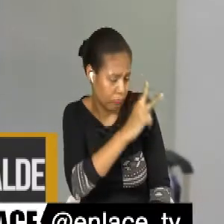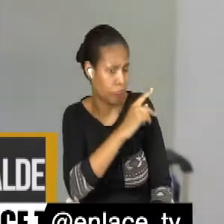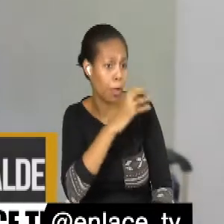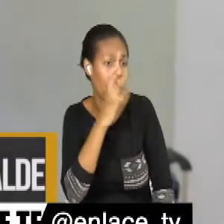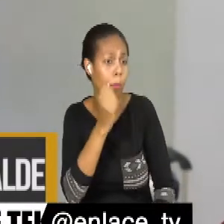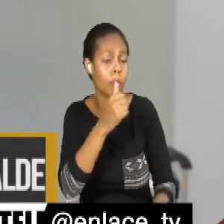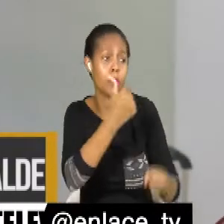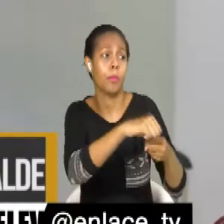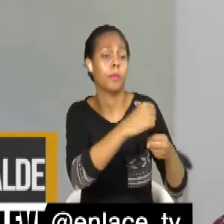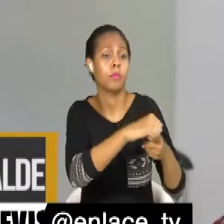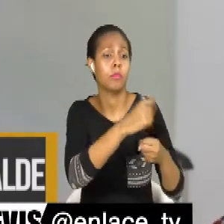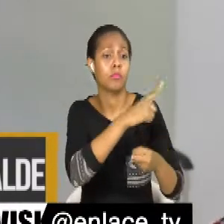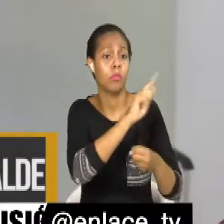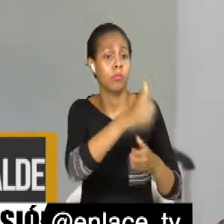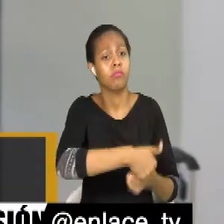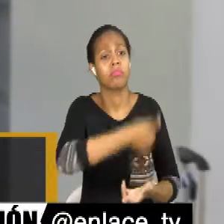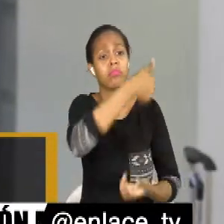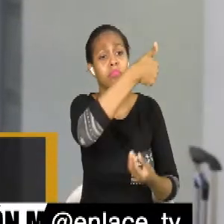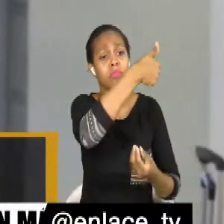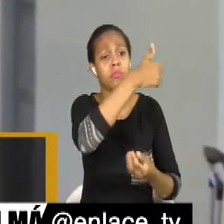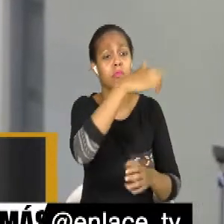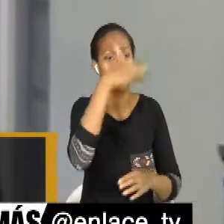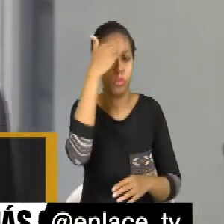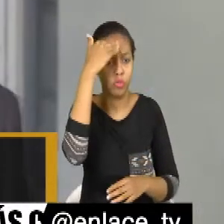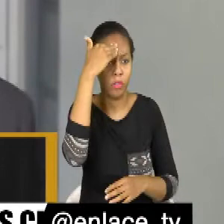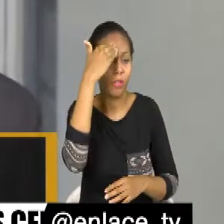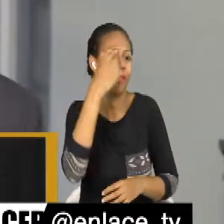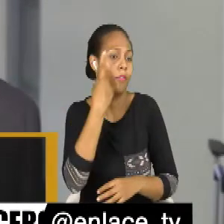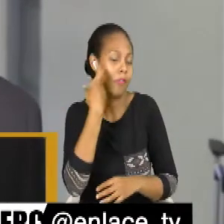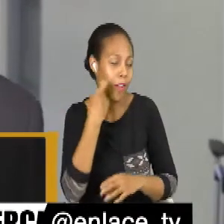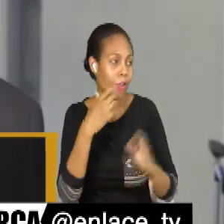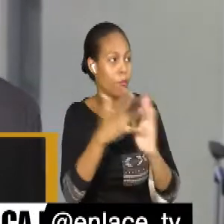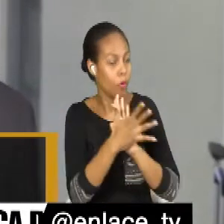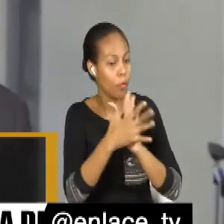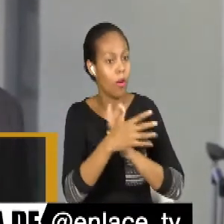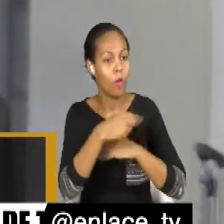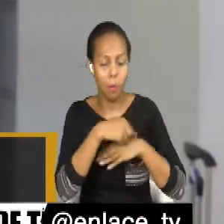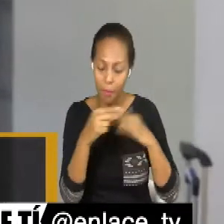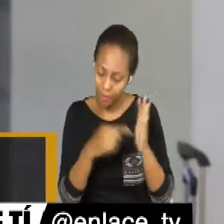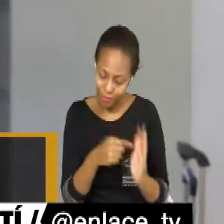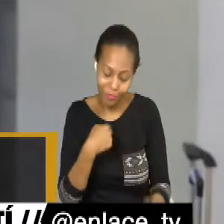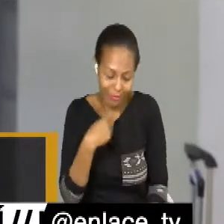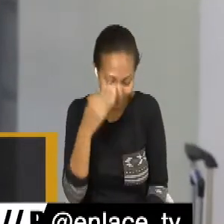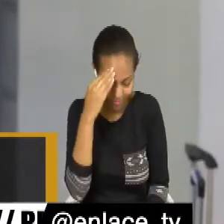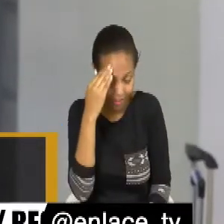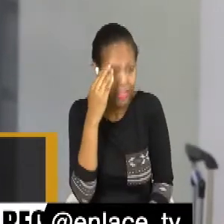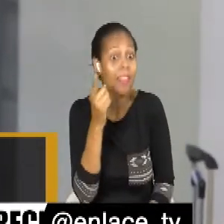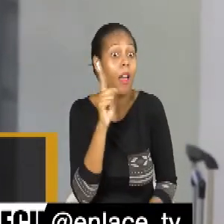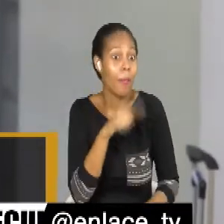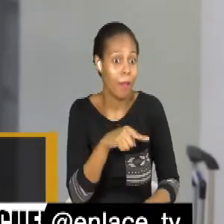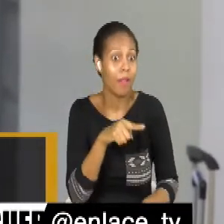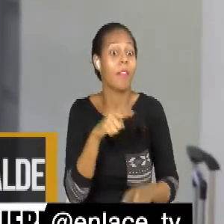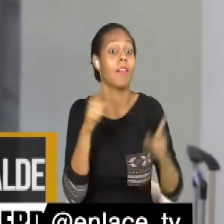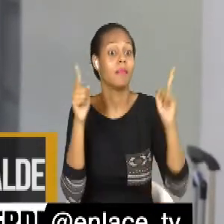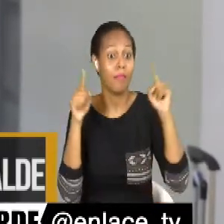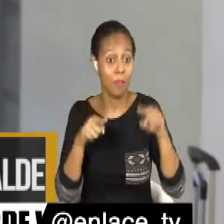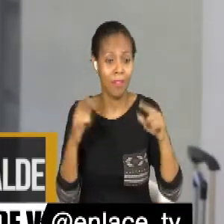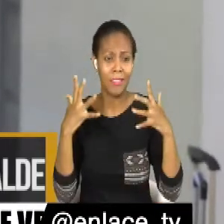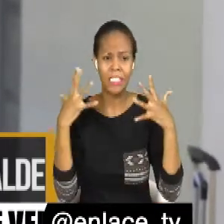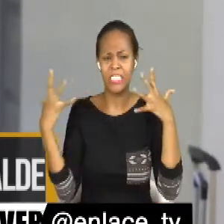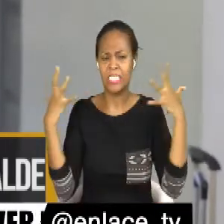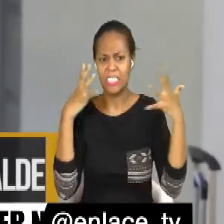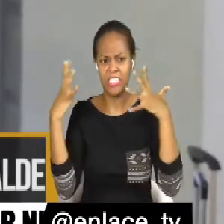Ecopetrol, sé que está desinformado, sé que está acalorado, que está tomando decisiones